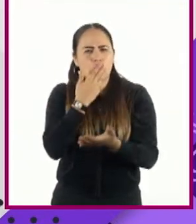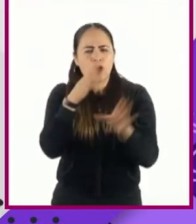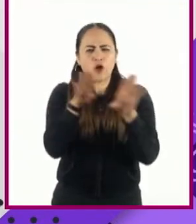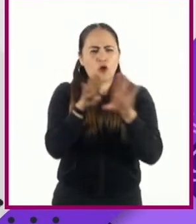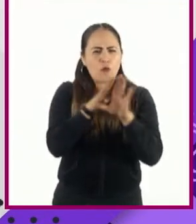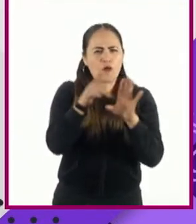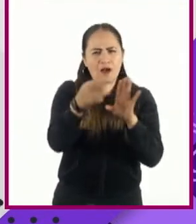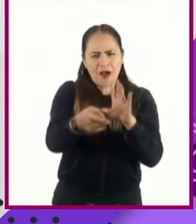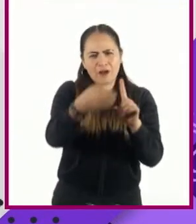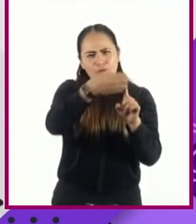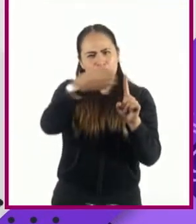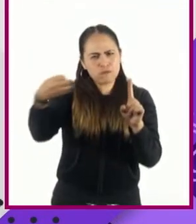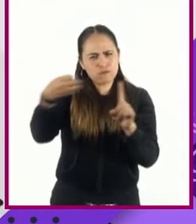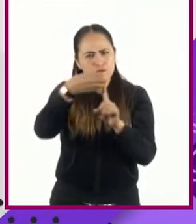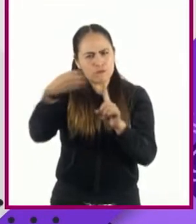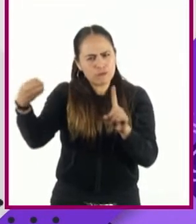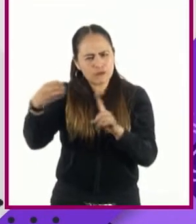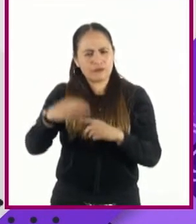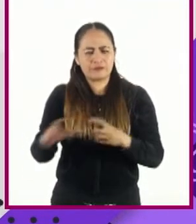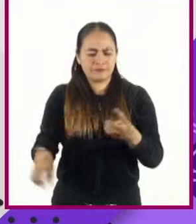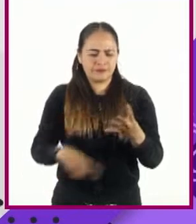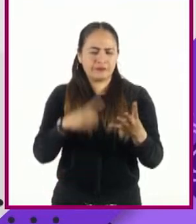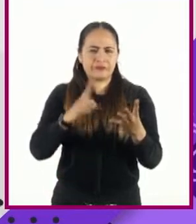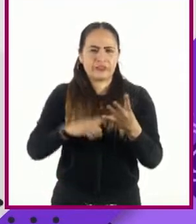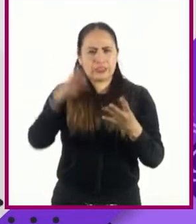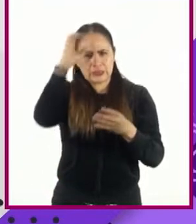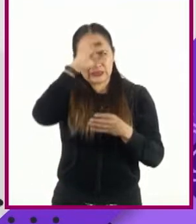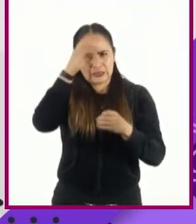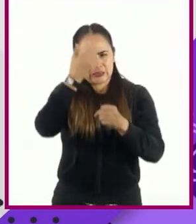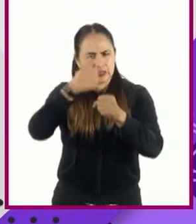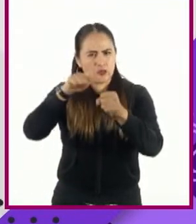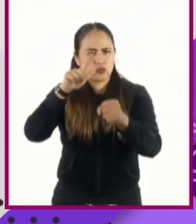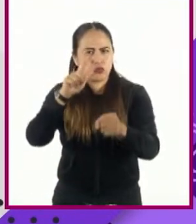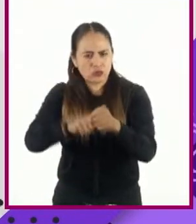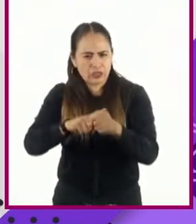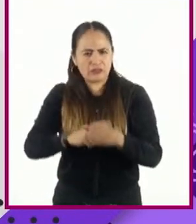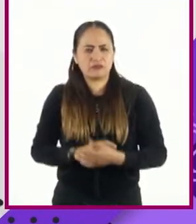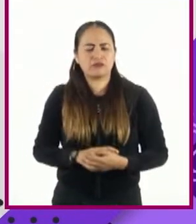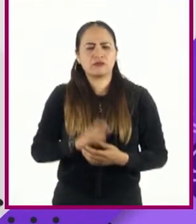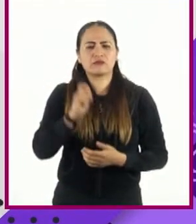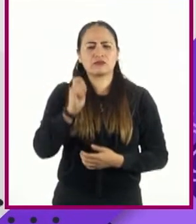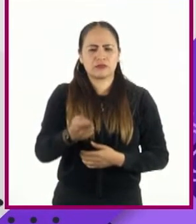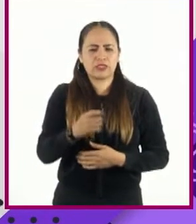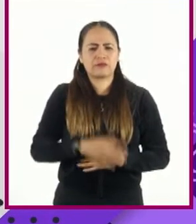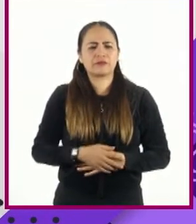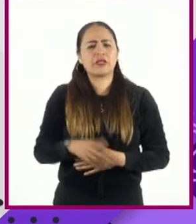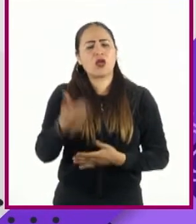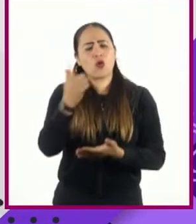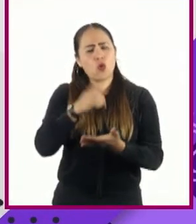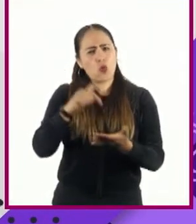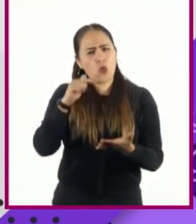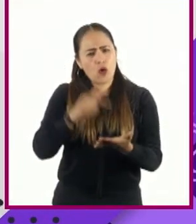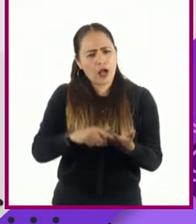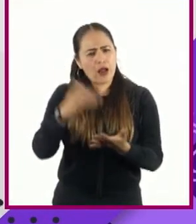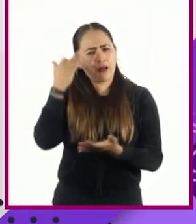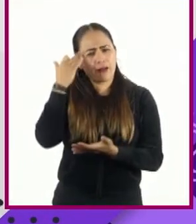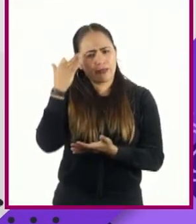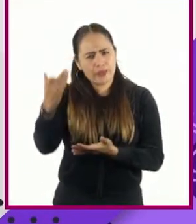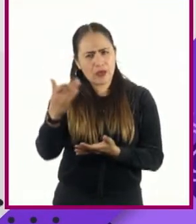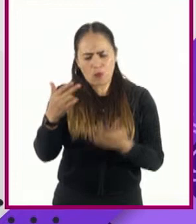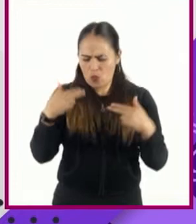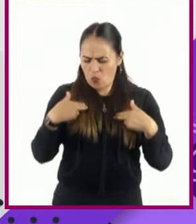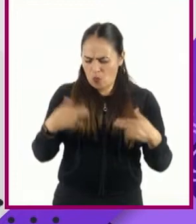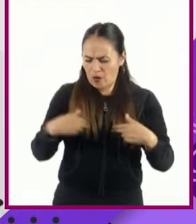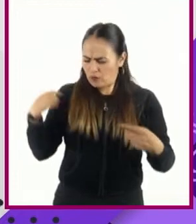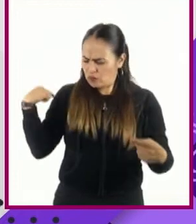funcionamiento. Ciencias sociales. Nos dan conocimiento sobre el espacio y el tiempo de la humanidad